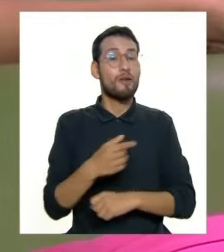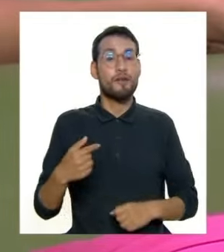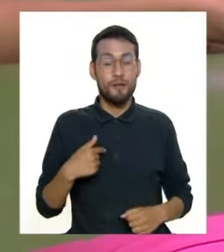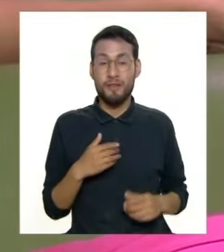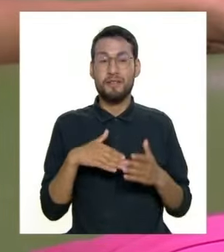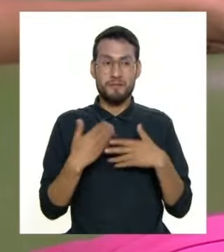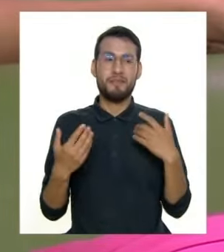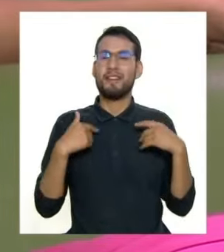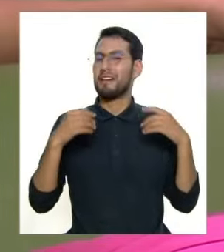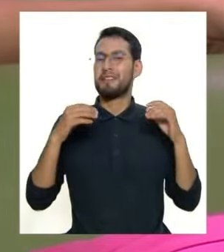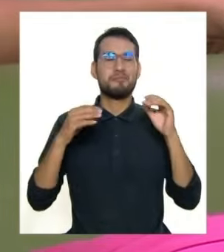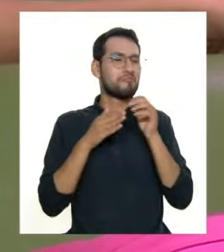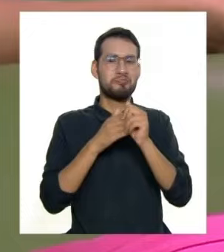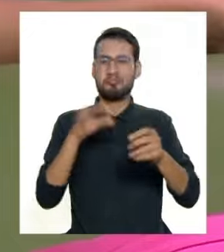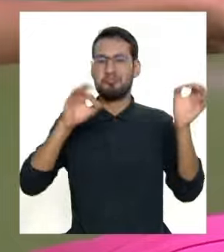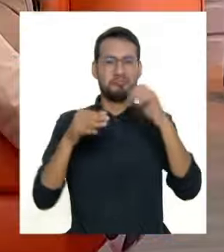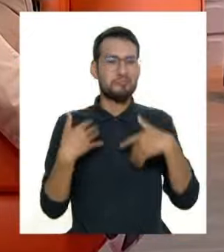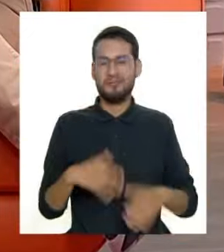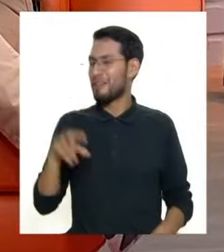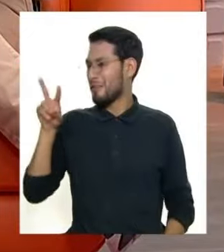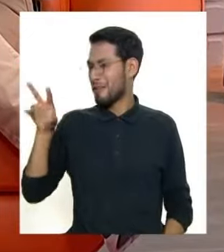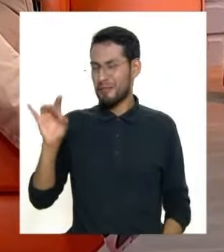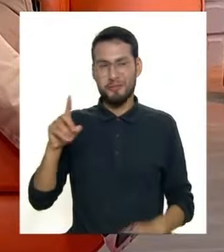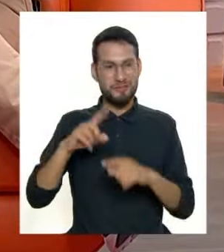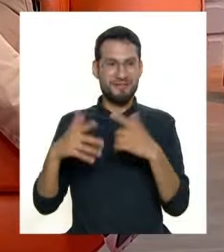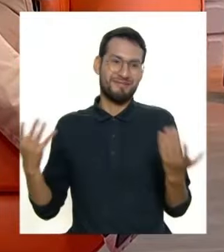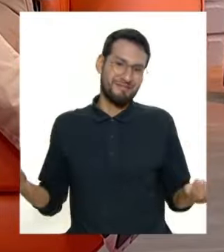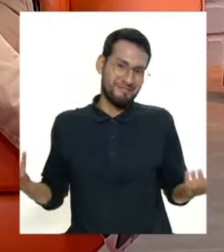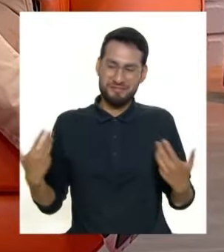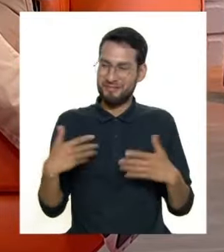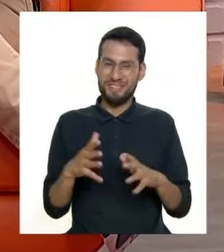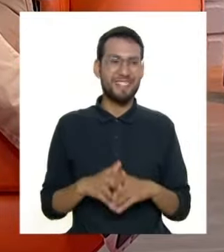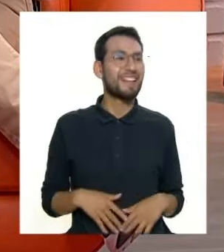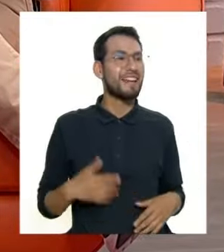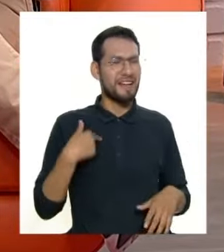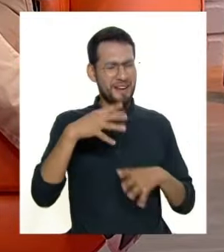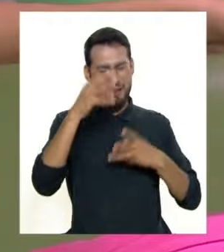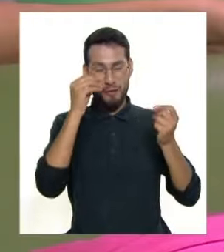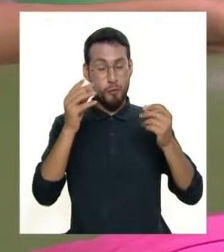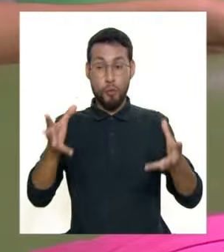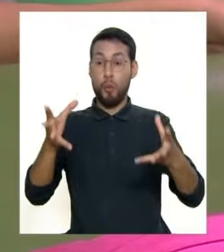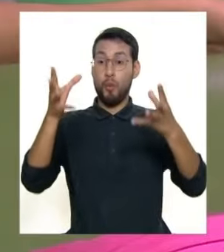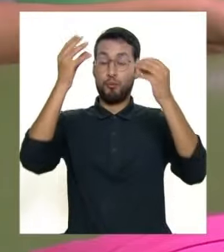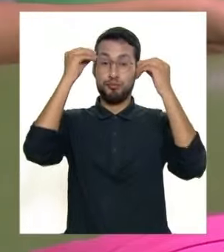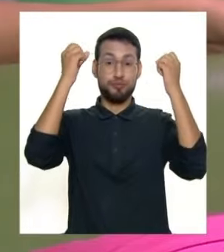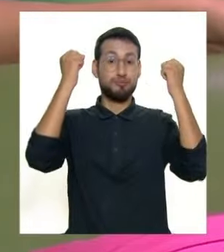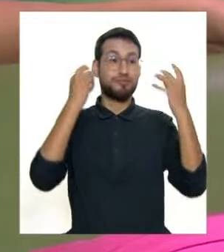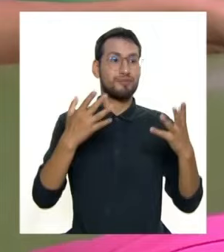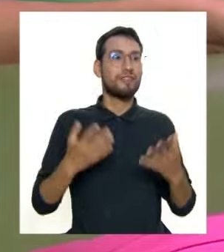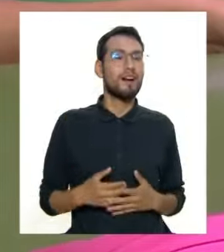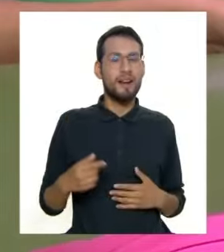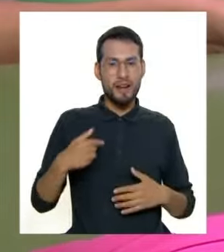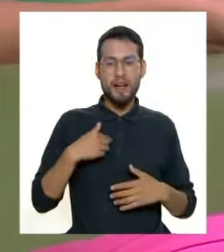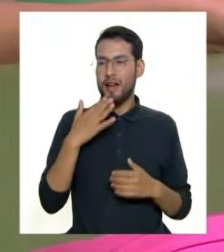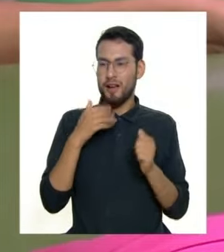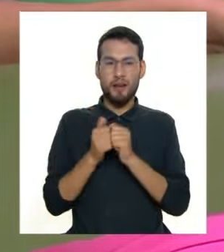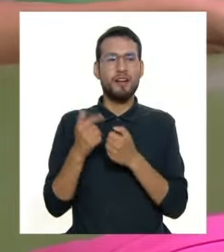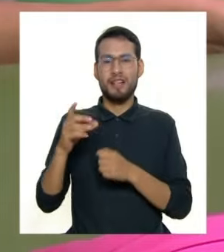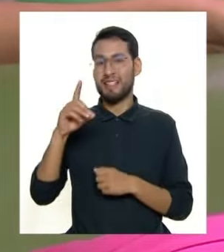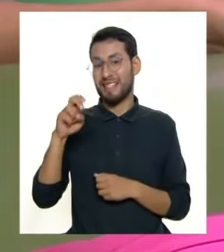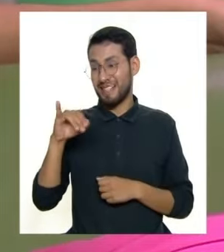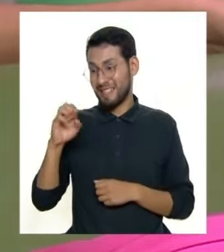dirigir cualquier cosa. Claro, después de haber dirigido 28... Para mí ha sido un aprendizaje enorme. He estado acompañado de Denise,